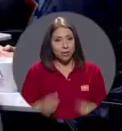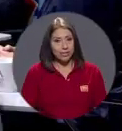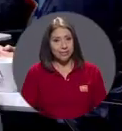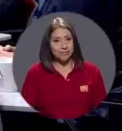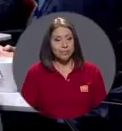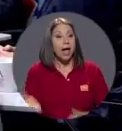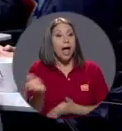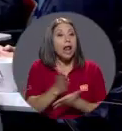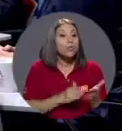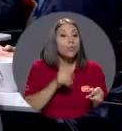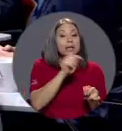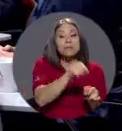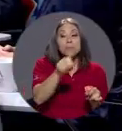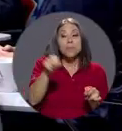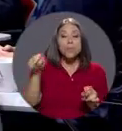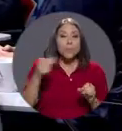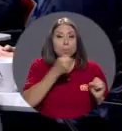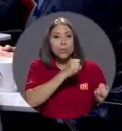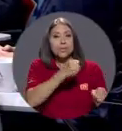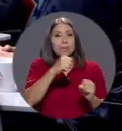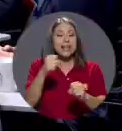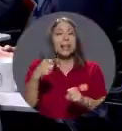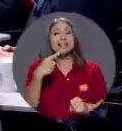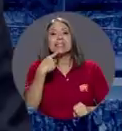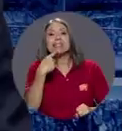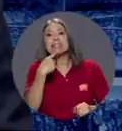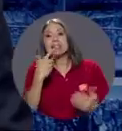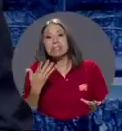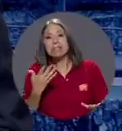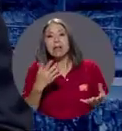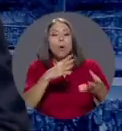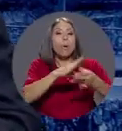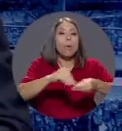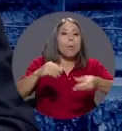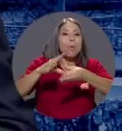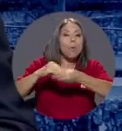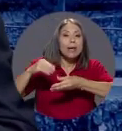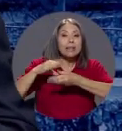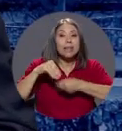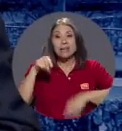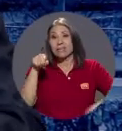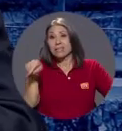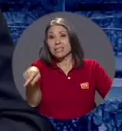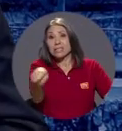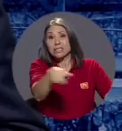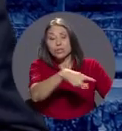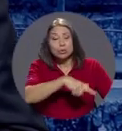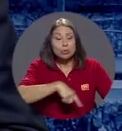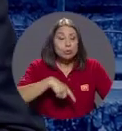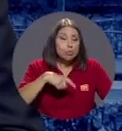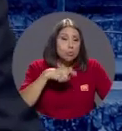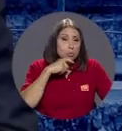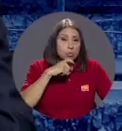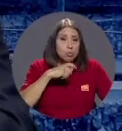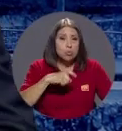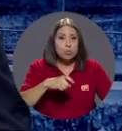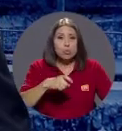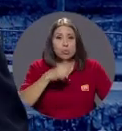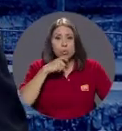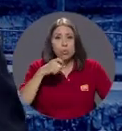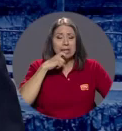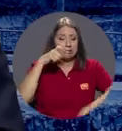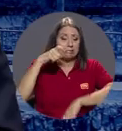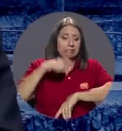lo que algunas municipalidades dicen o cuentan lo que cuesta, lo que han